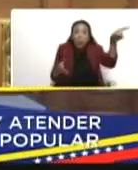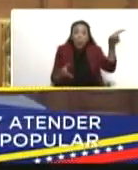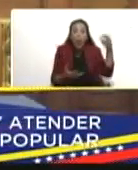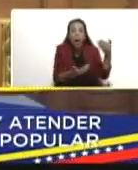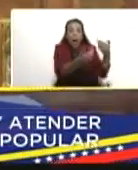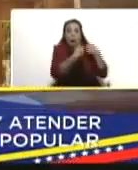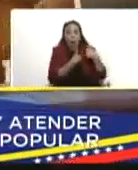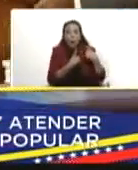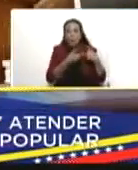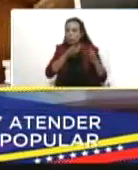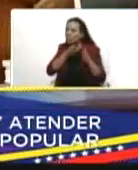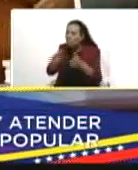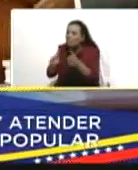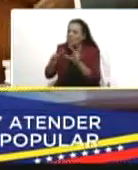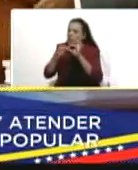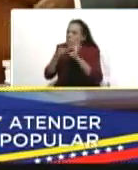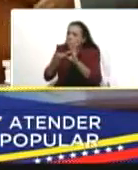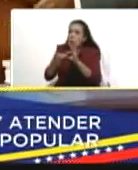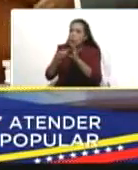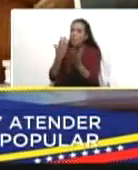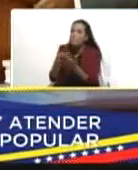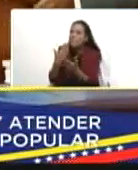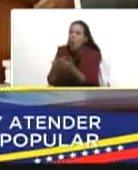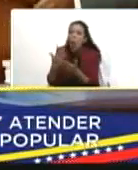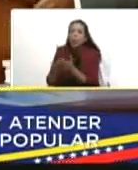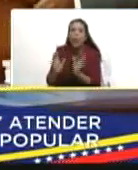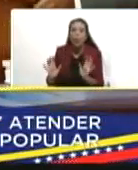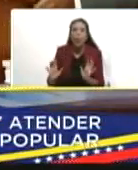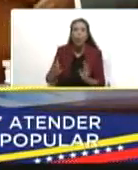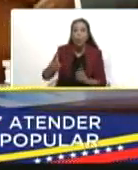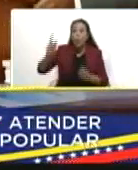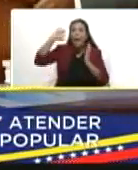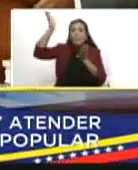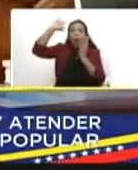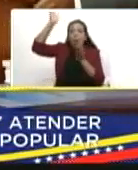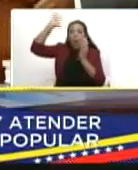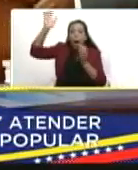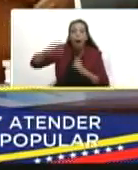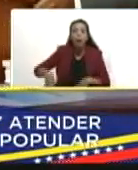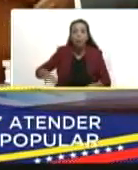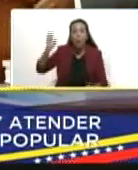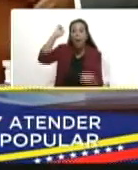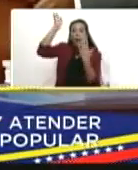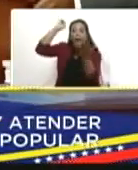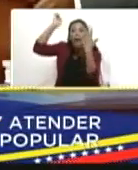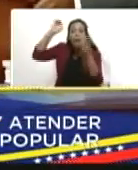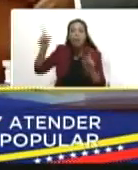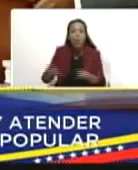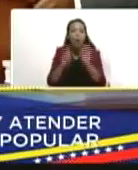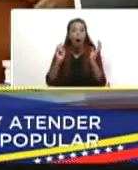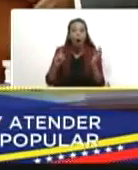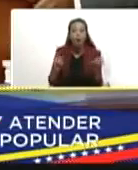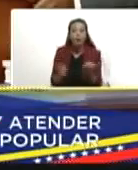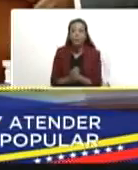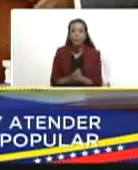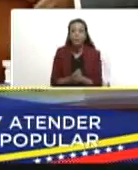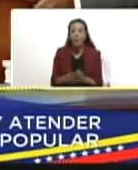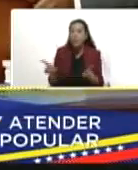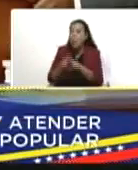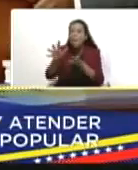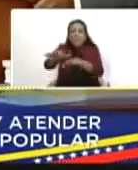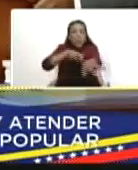trabajo en la comunidad un apostolado digno de todo reconocimiento millones de